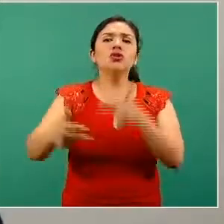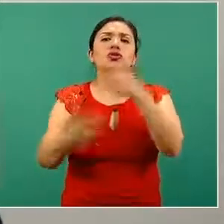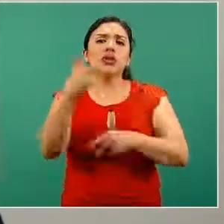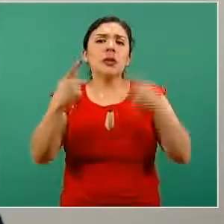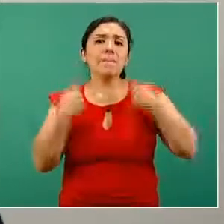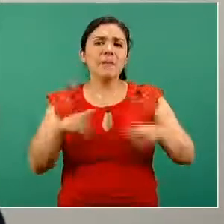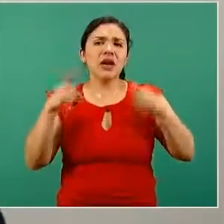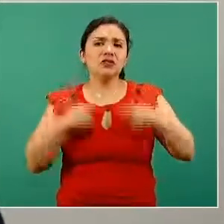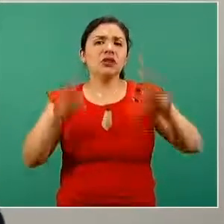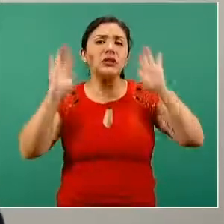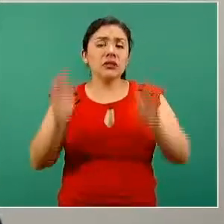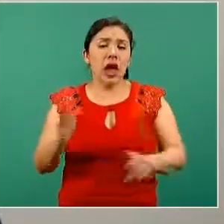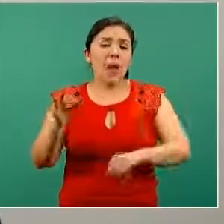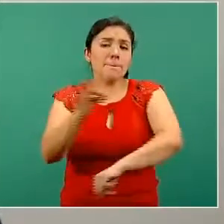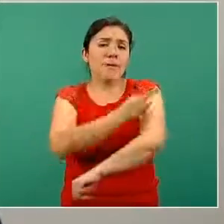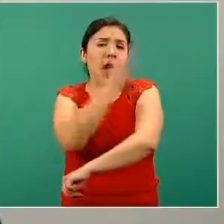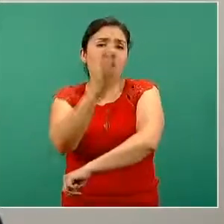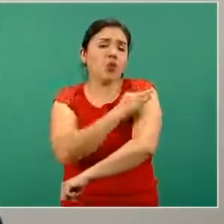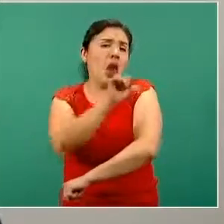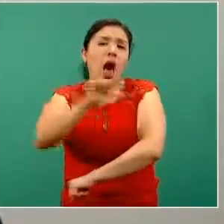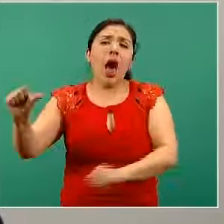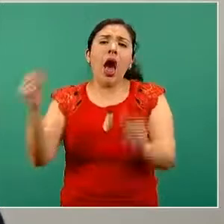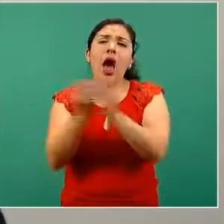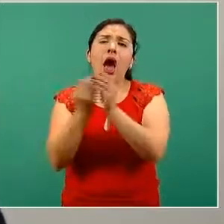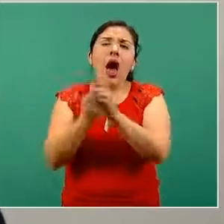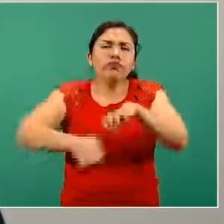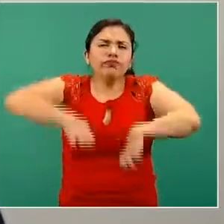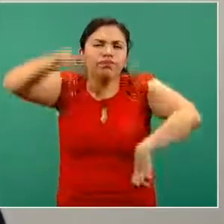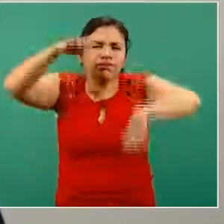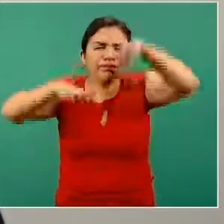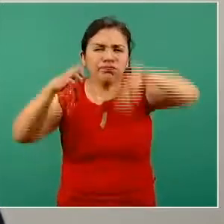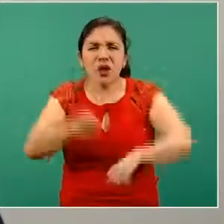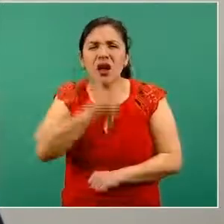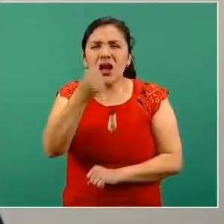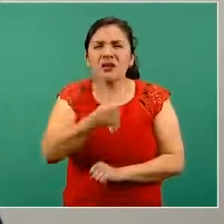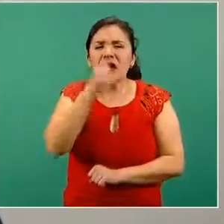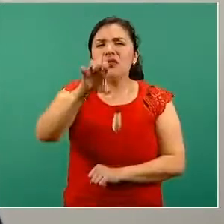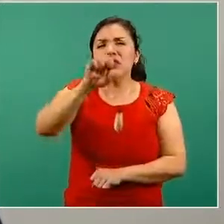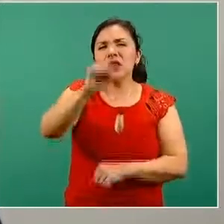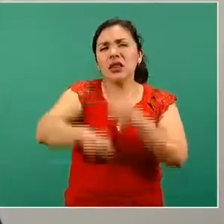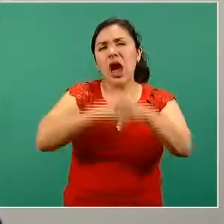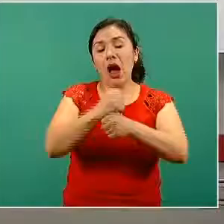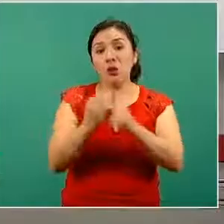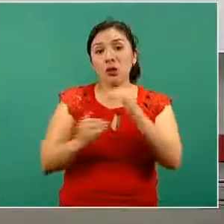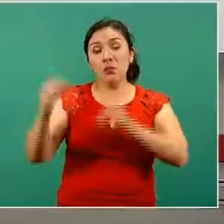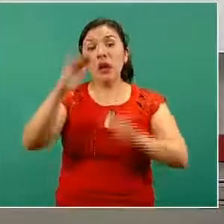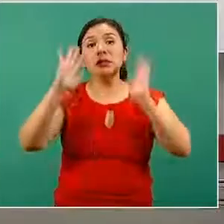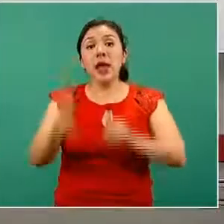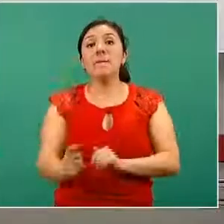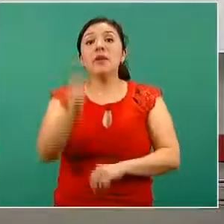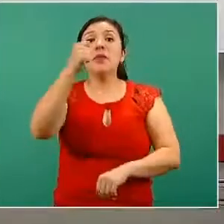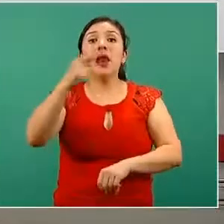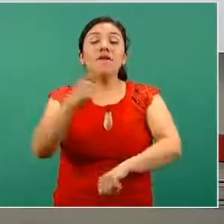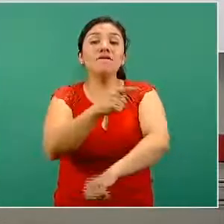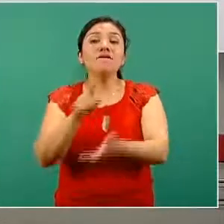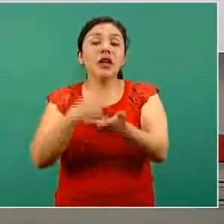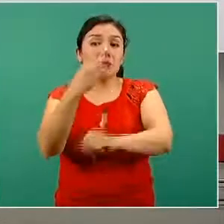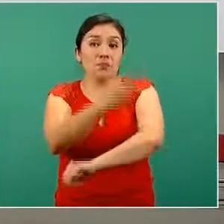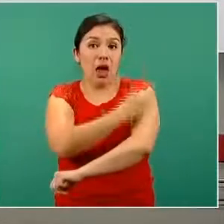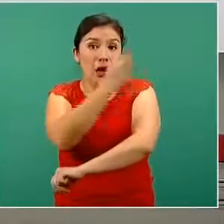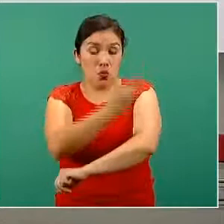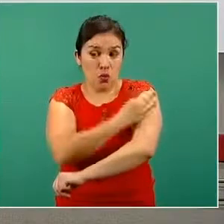2.883.813 los adultos mayores de 60 años y más que ya han recibido una primera dosis. Todavía no vemos un